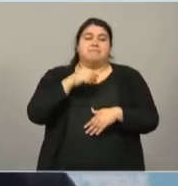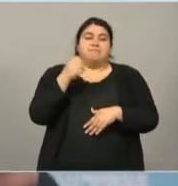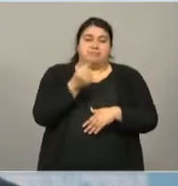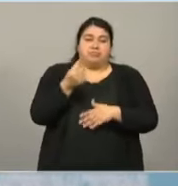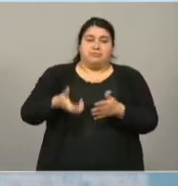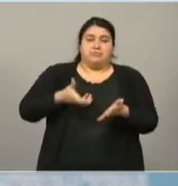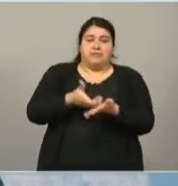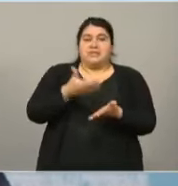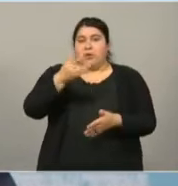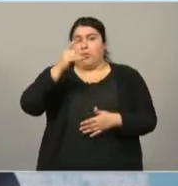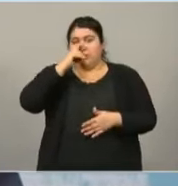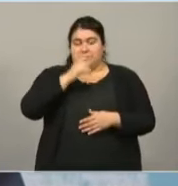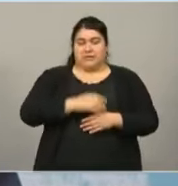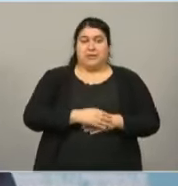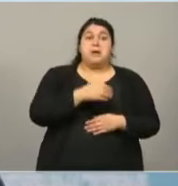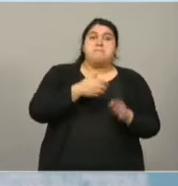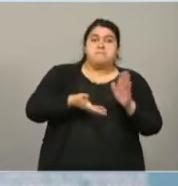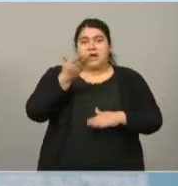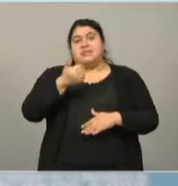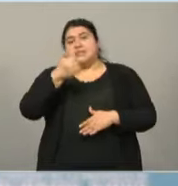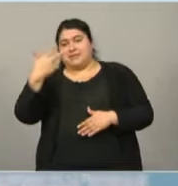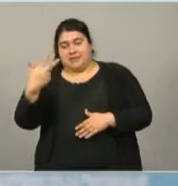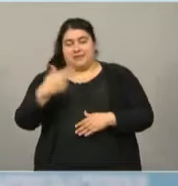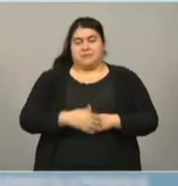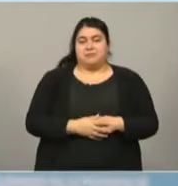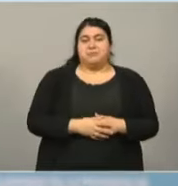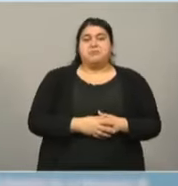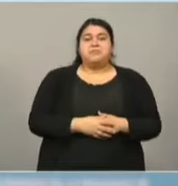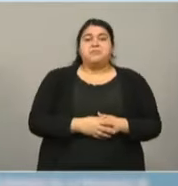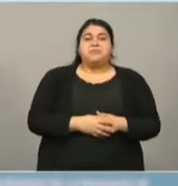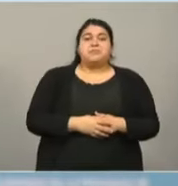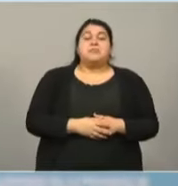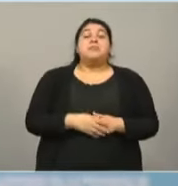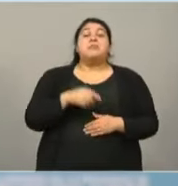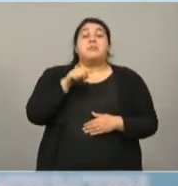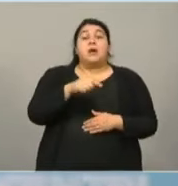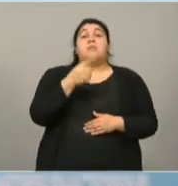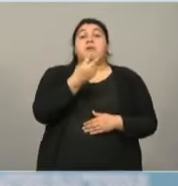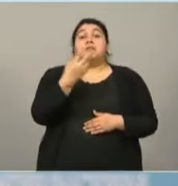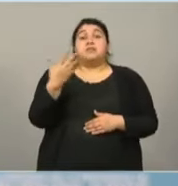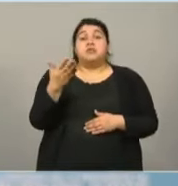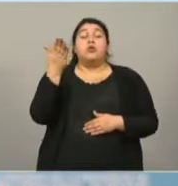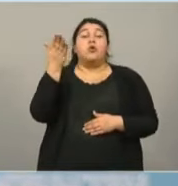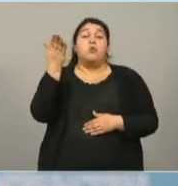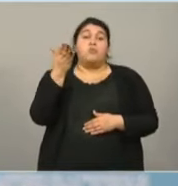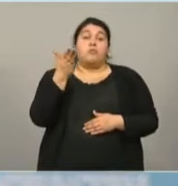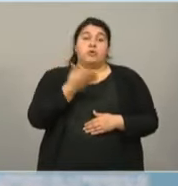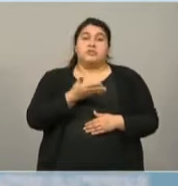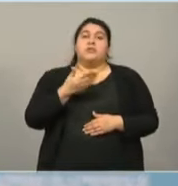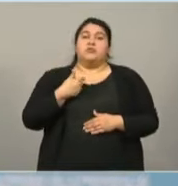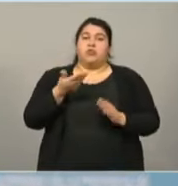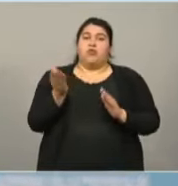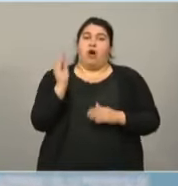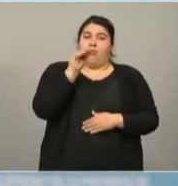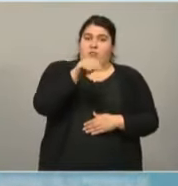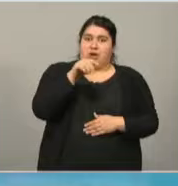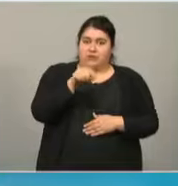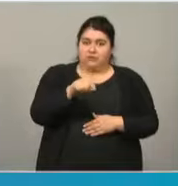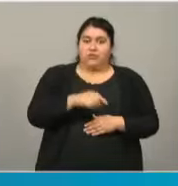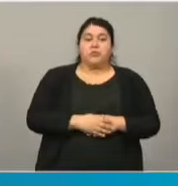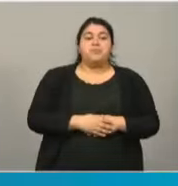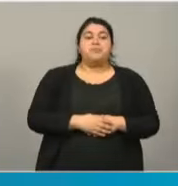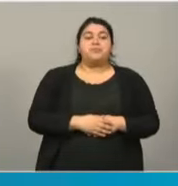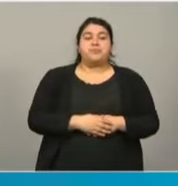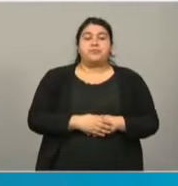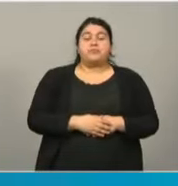después el resto de los programas que que reciben Un 25% aumento y que lleva un 20% en lo que va del